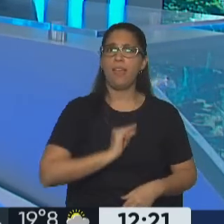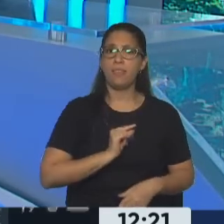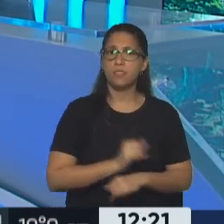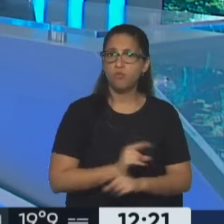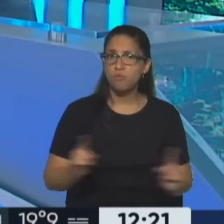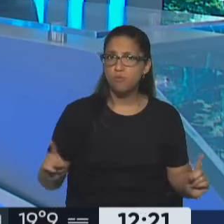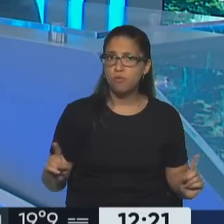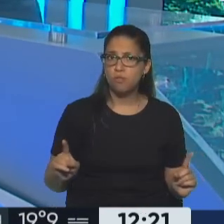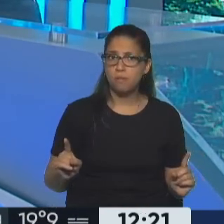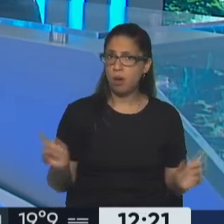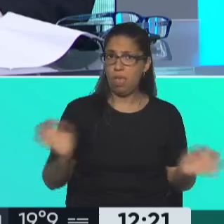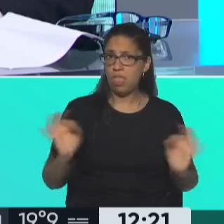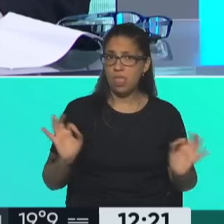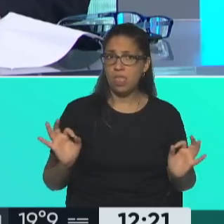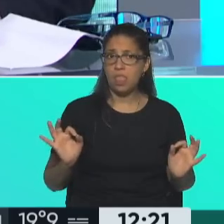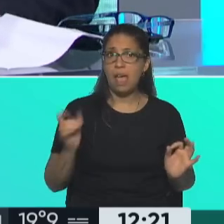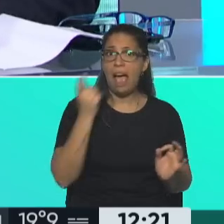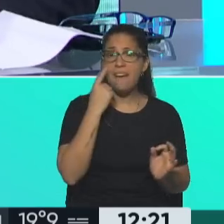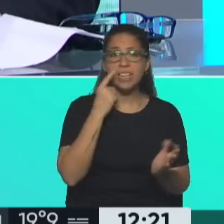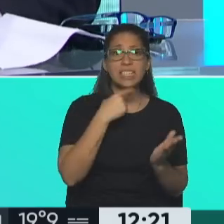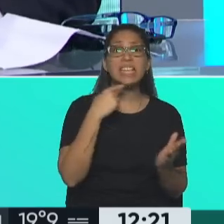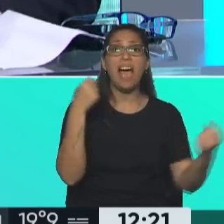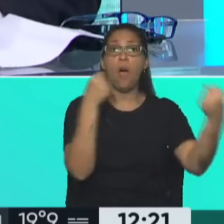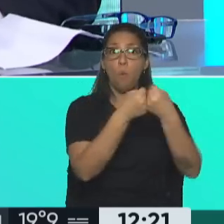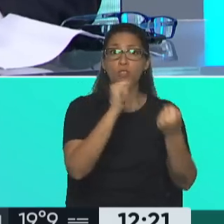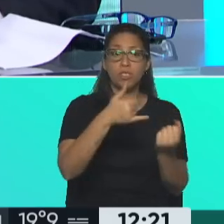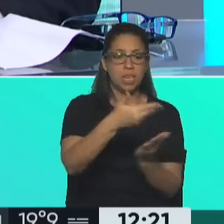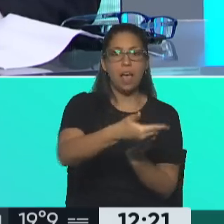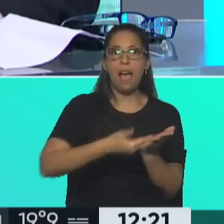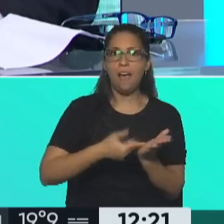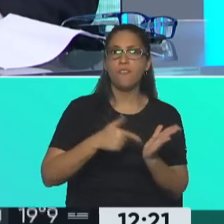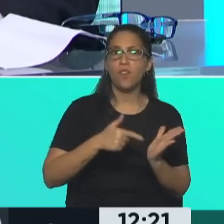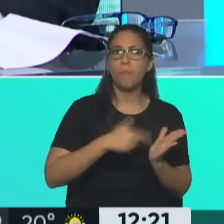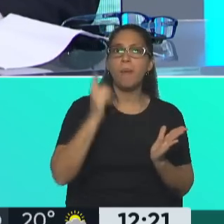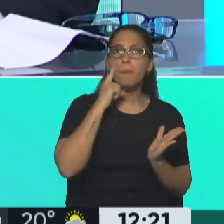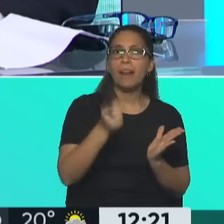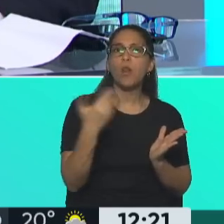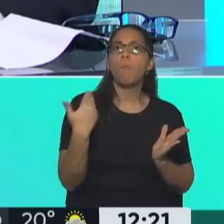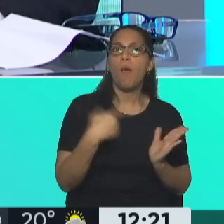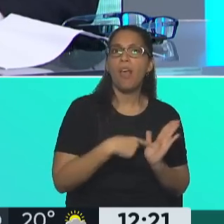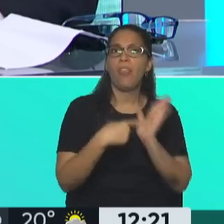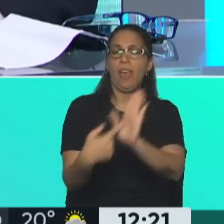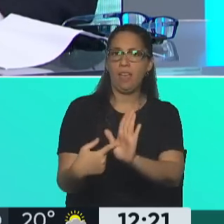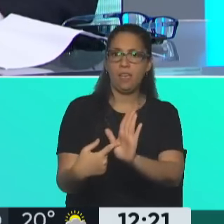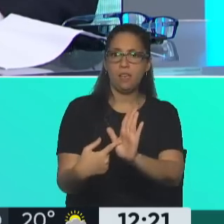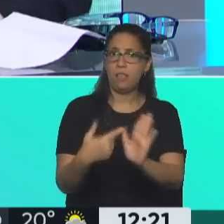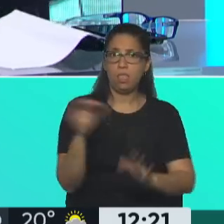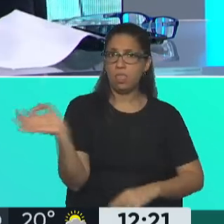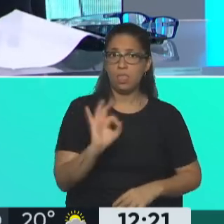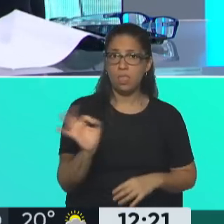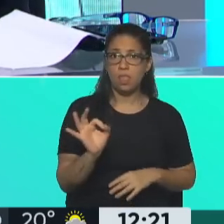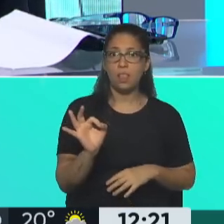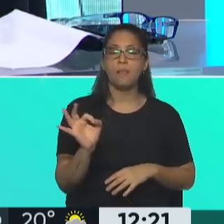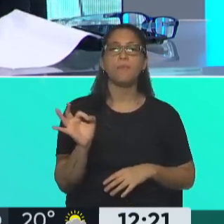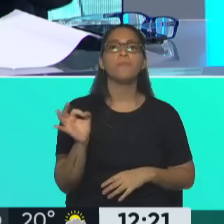pero fíjate para qué. Y los riesgos que podía generar si se acordaba o no. Exactamente, pero fíjate para qué, Pablo, sobre el impacto sobre la balanza de pagos. ¿Qué